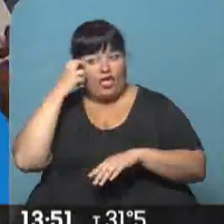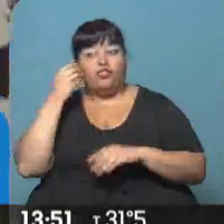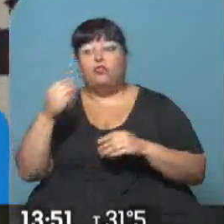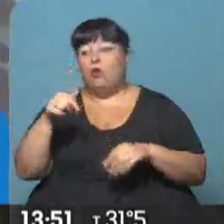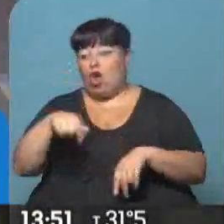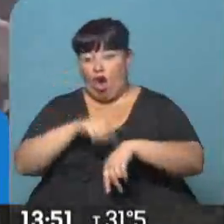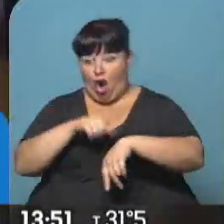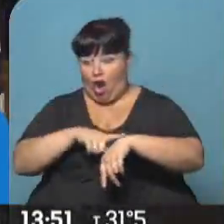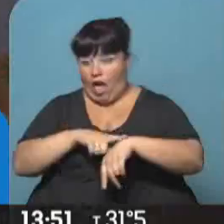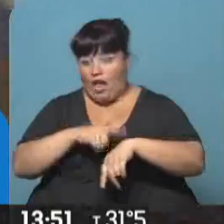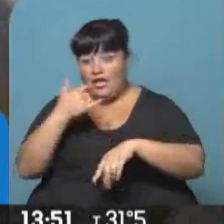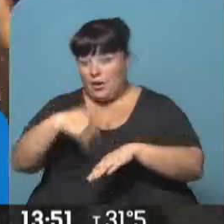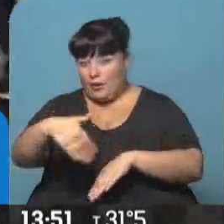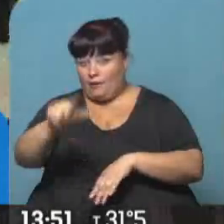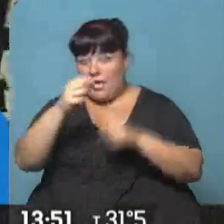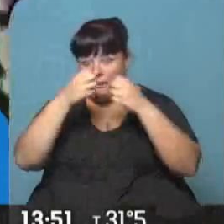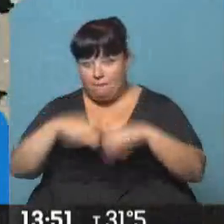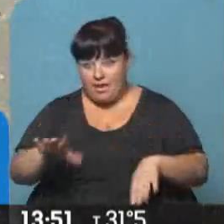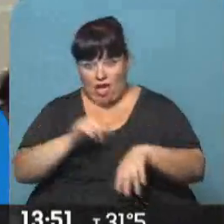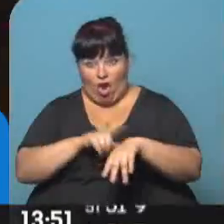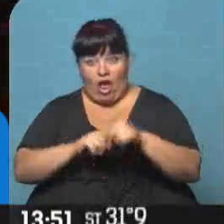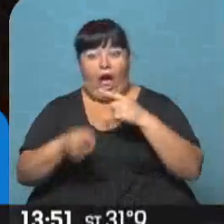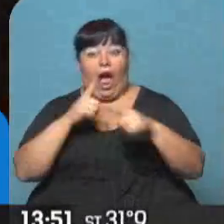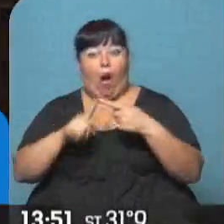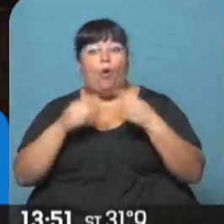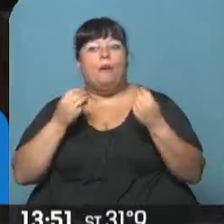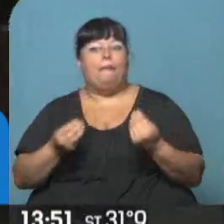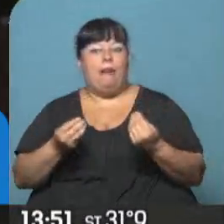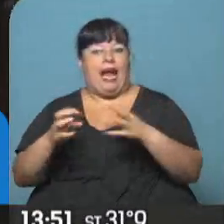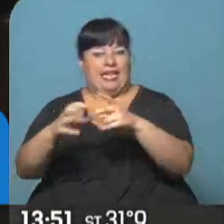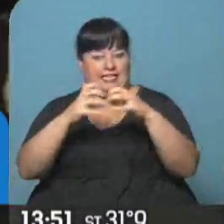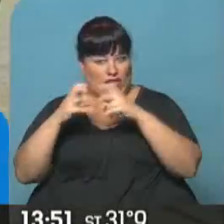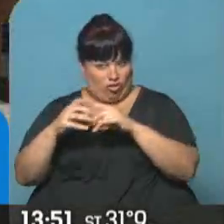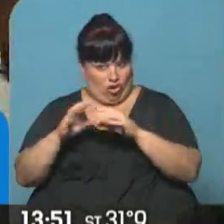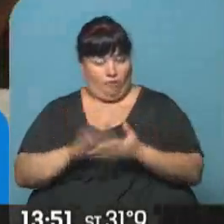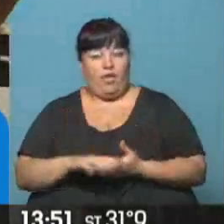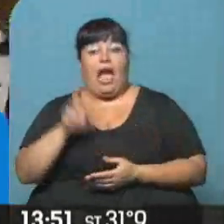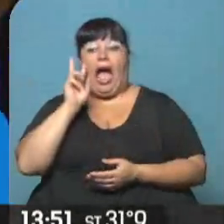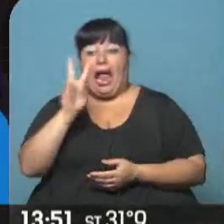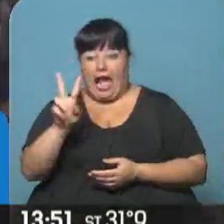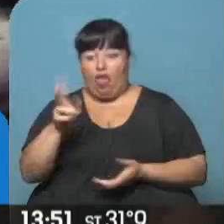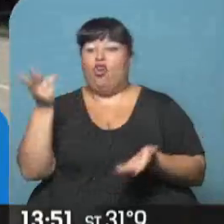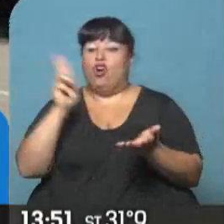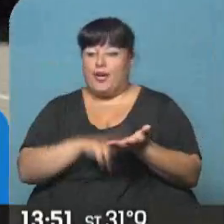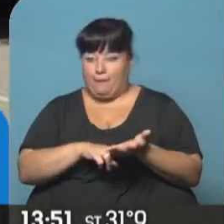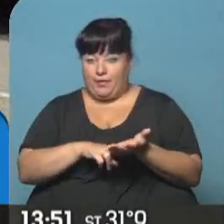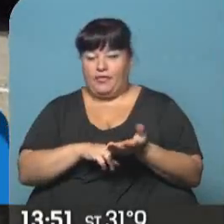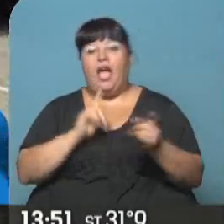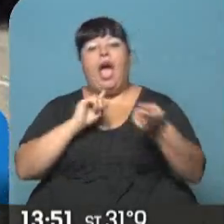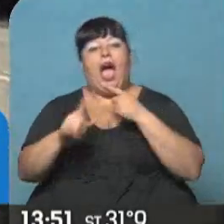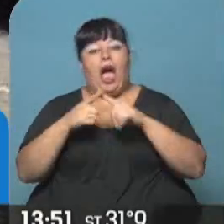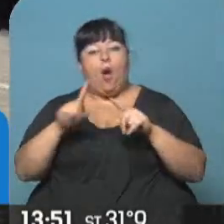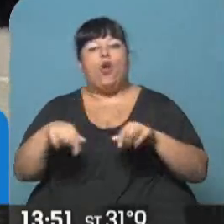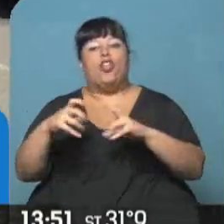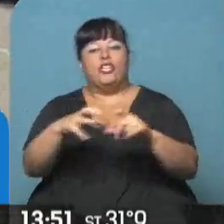es el horario, se aproxima el horario previsto para la sesión. 2 de la tarde, repetimos, está prevista